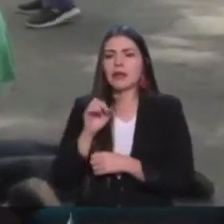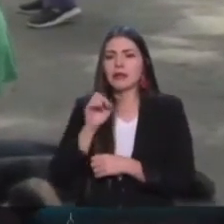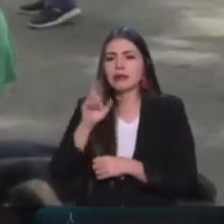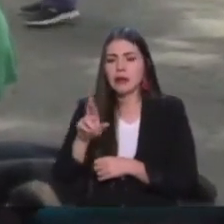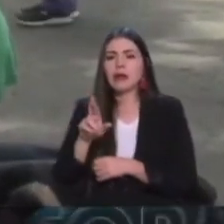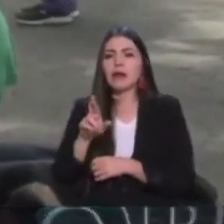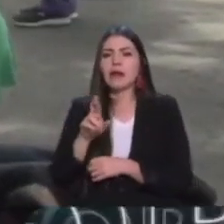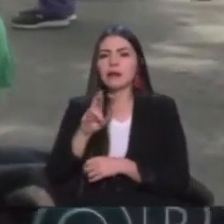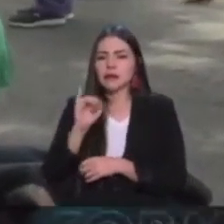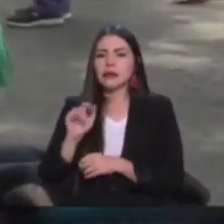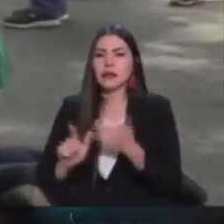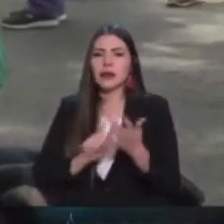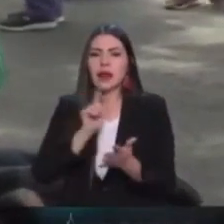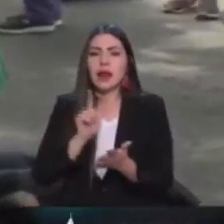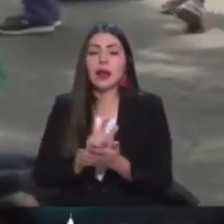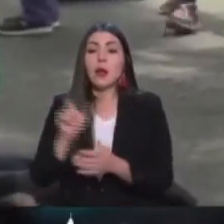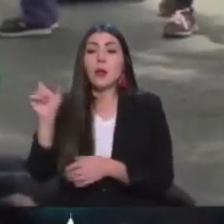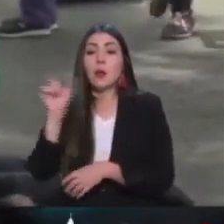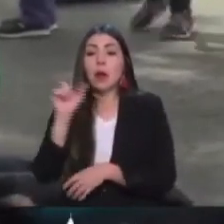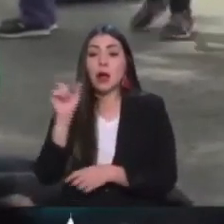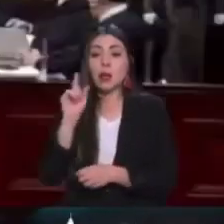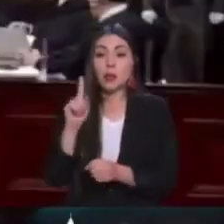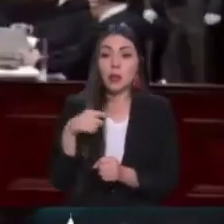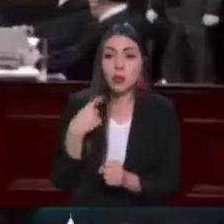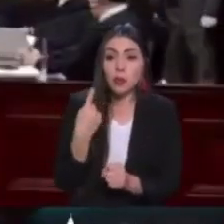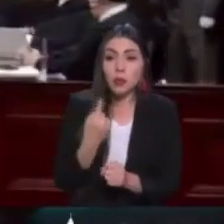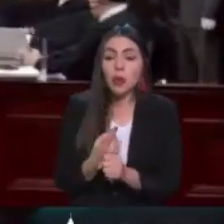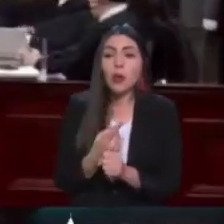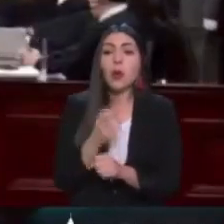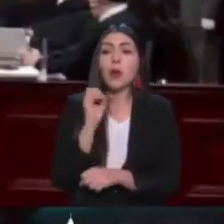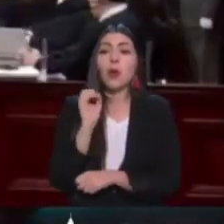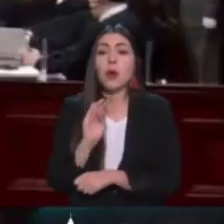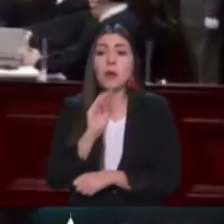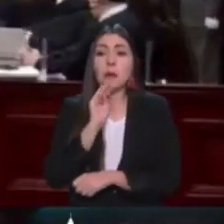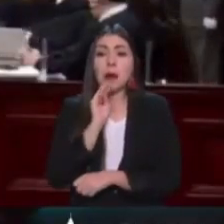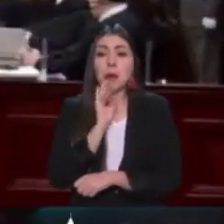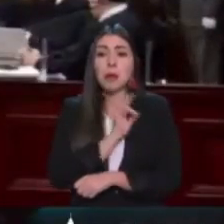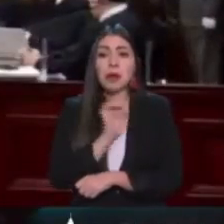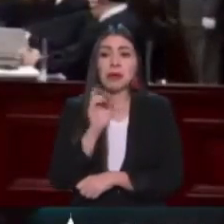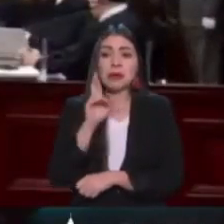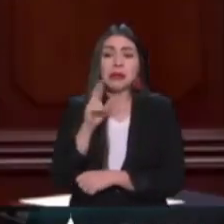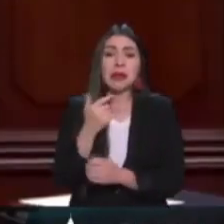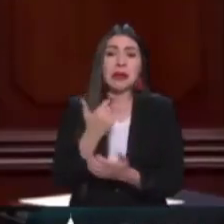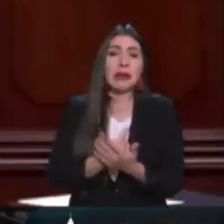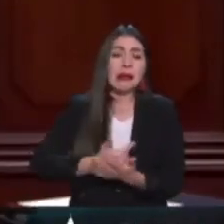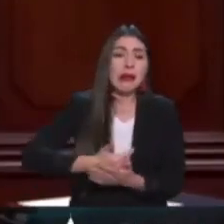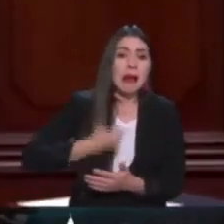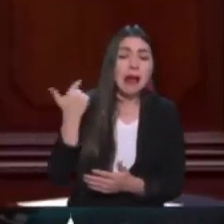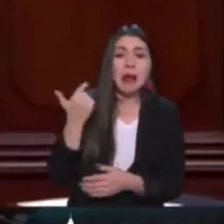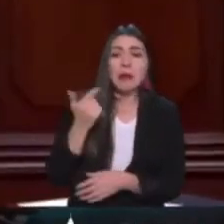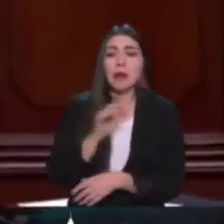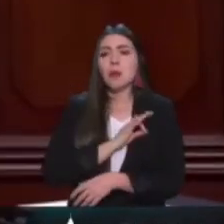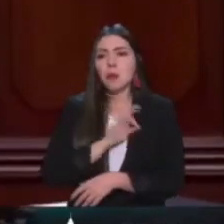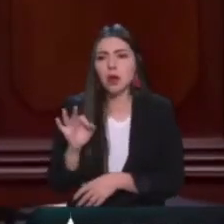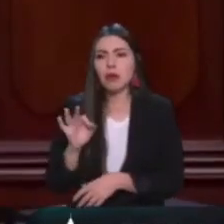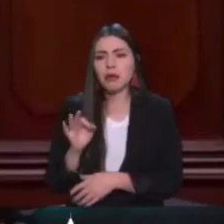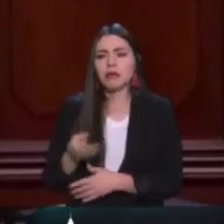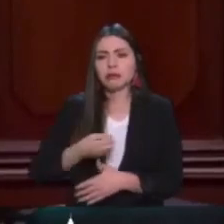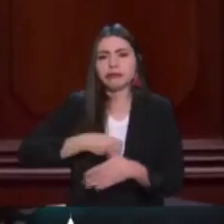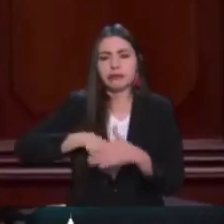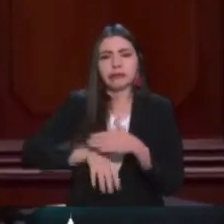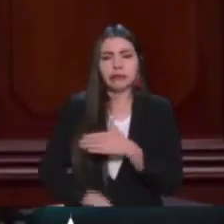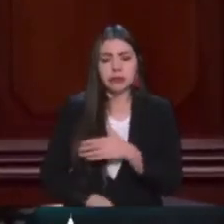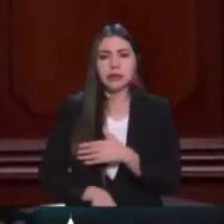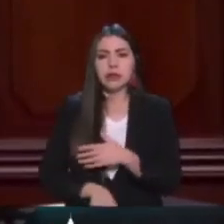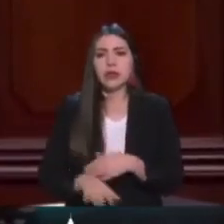violación y en temas de salvar la vida de la madre en caso de que se pusiera en riesgo. Entonces, a la mera hora es